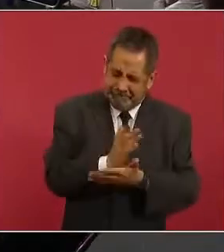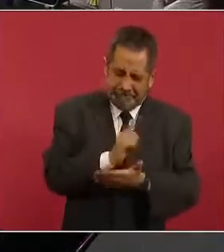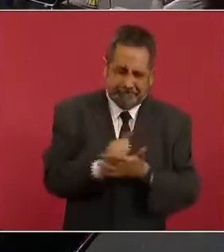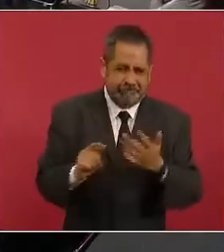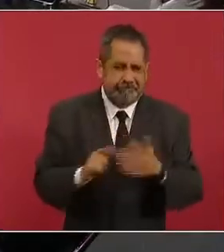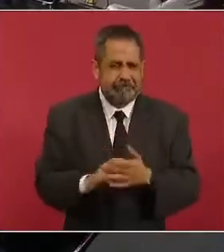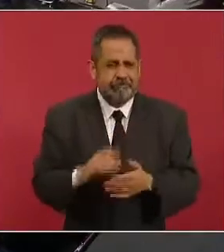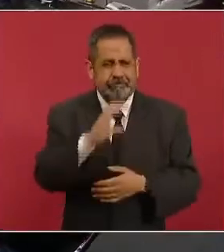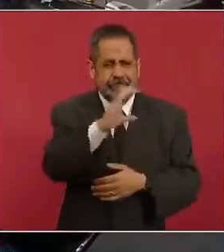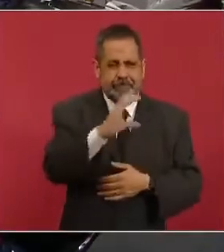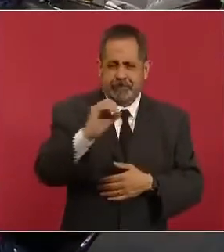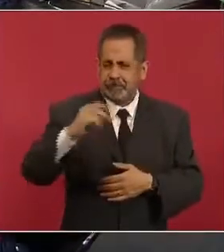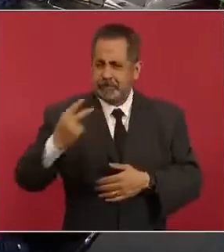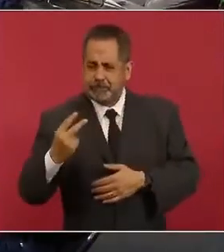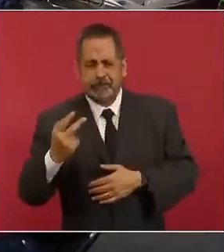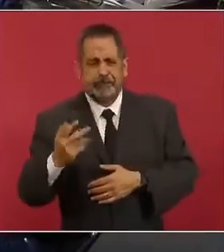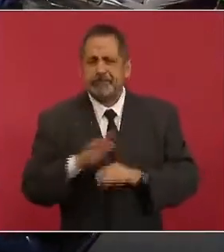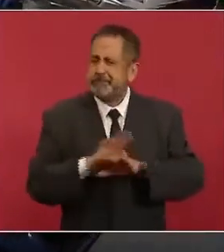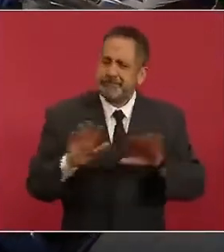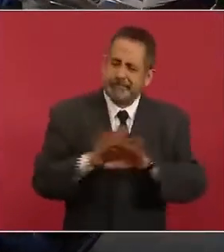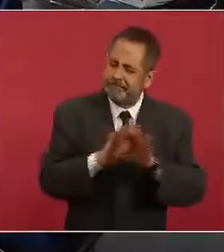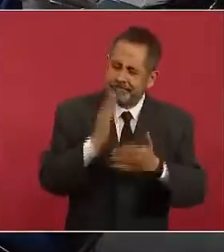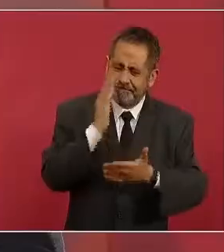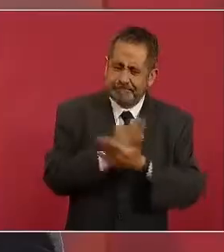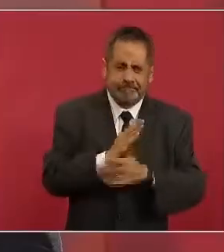dióxido de carbono a la atmósfera.